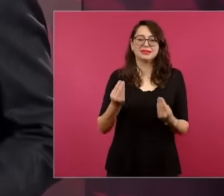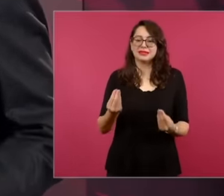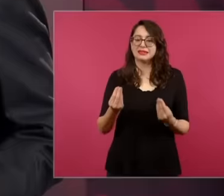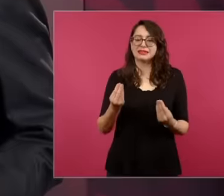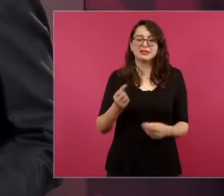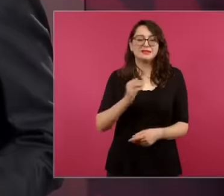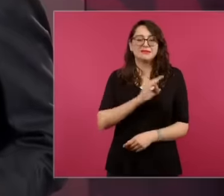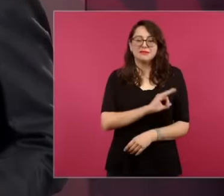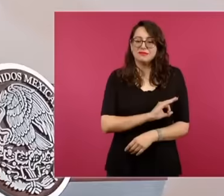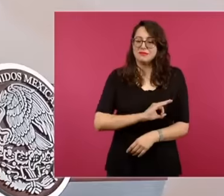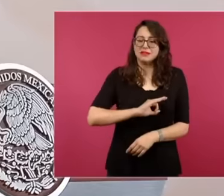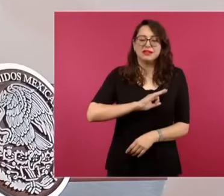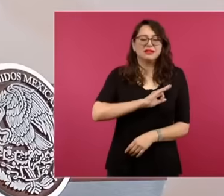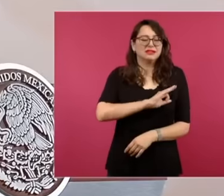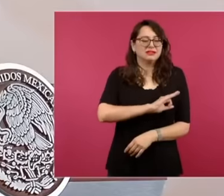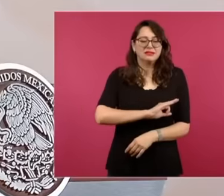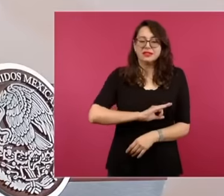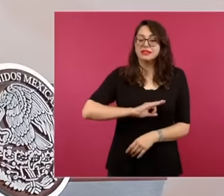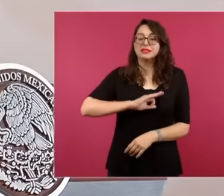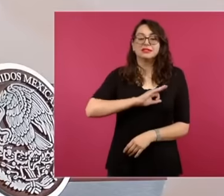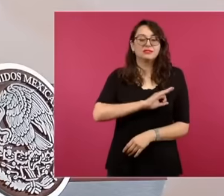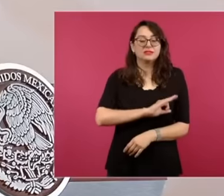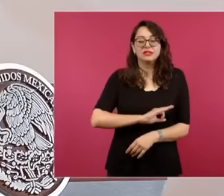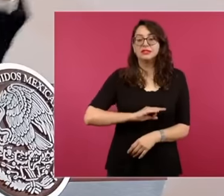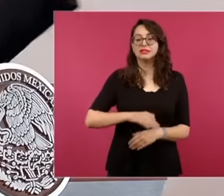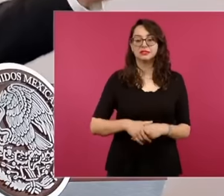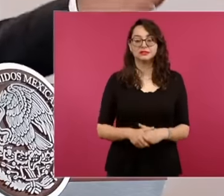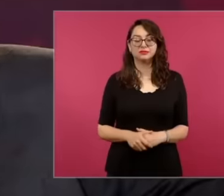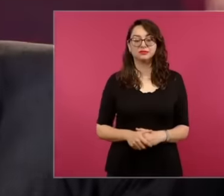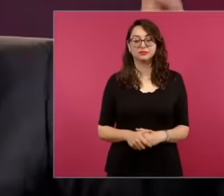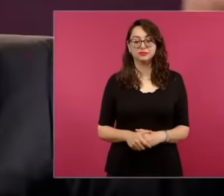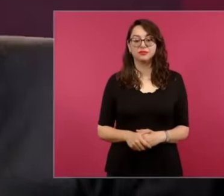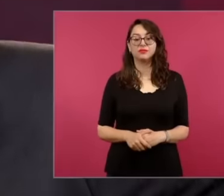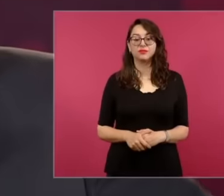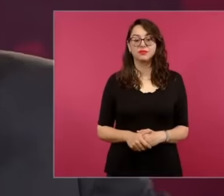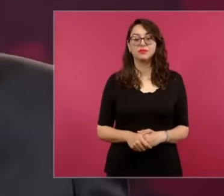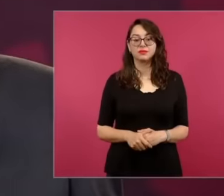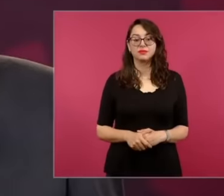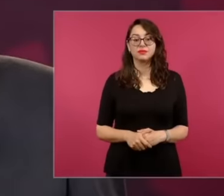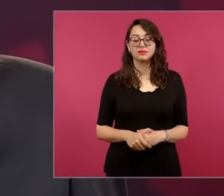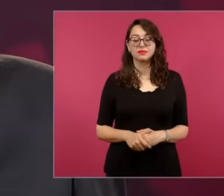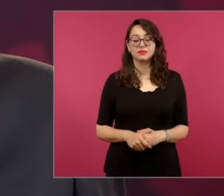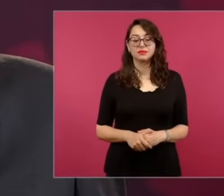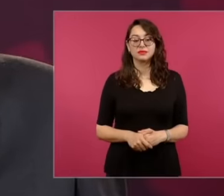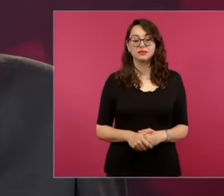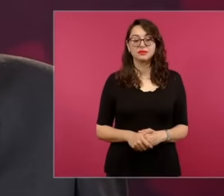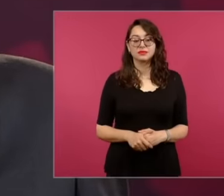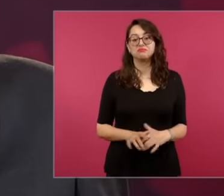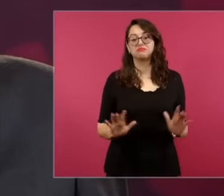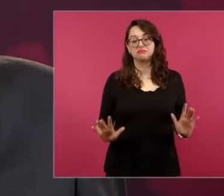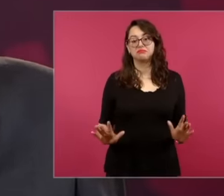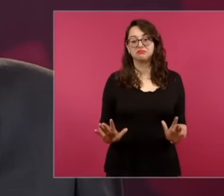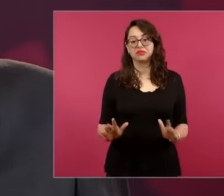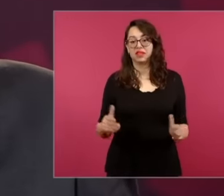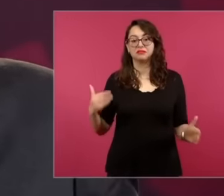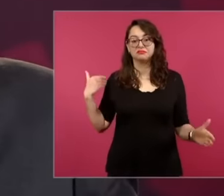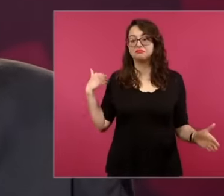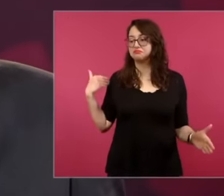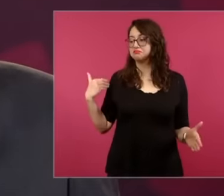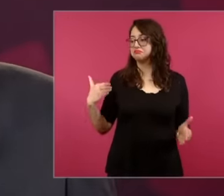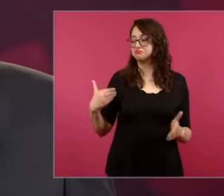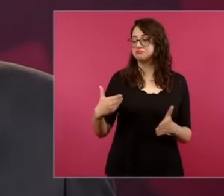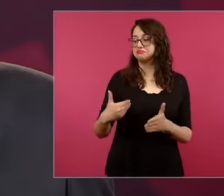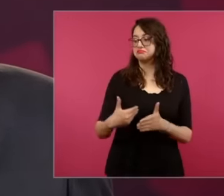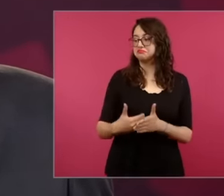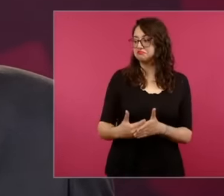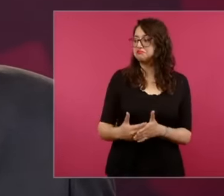feliz, y me duró. Claro, ahora lo estoy diciendo porque ya pasó, y por la